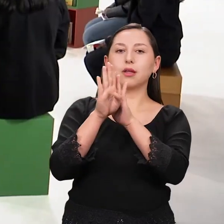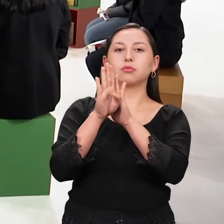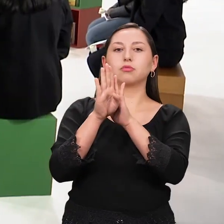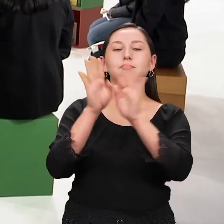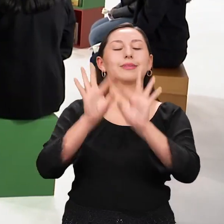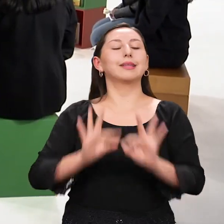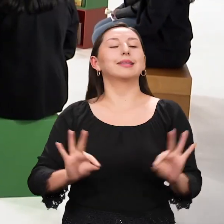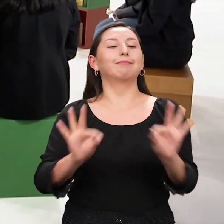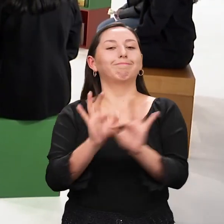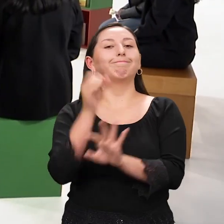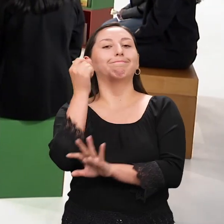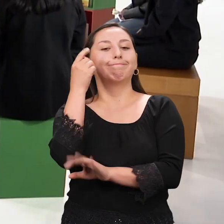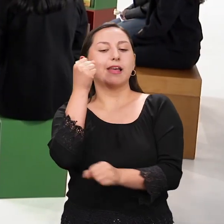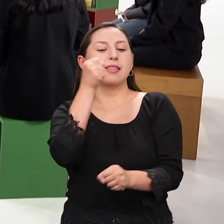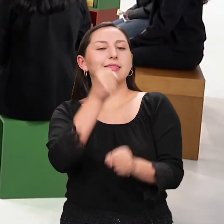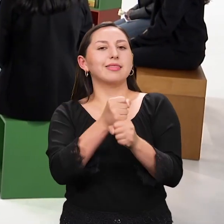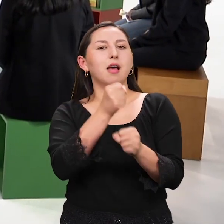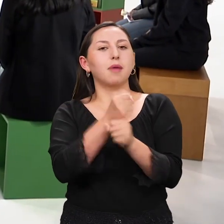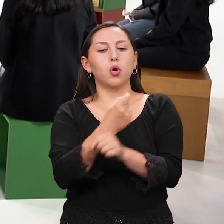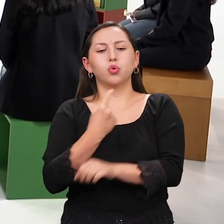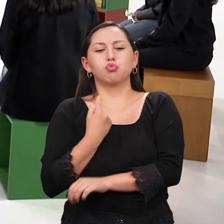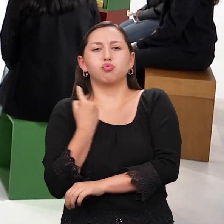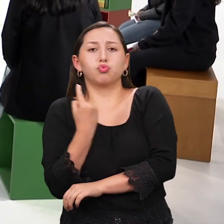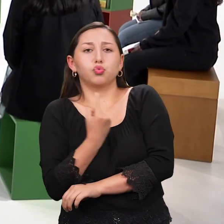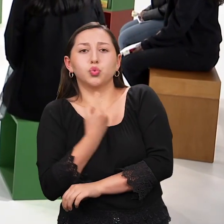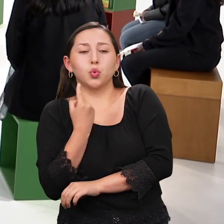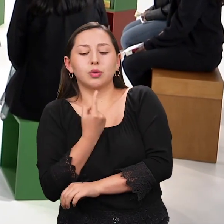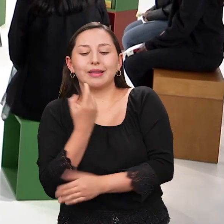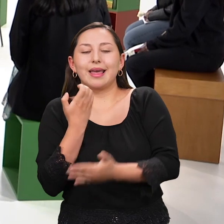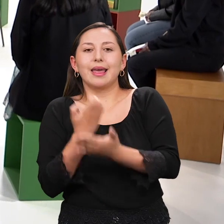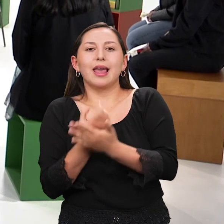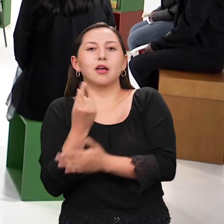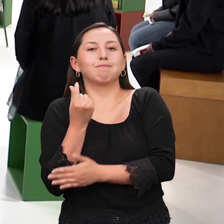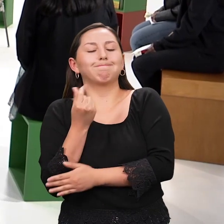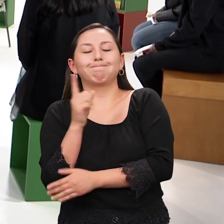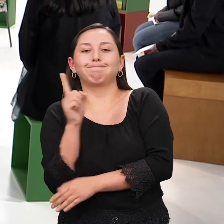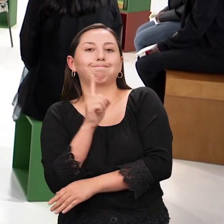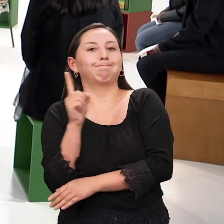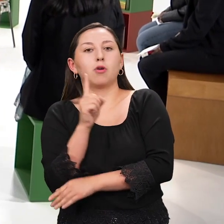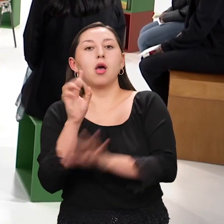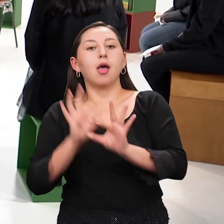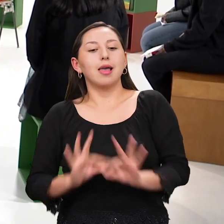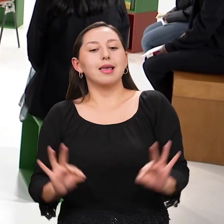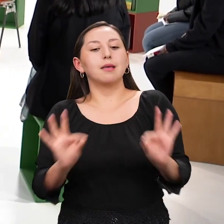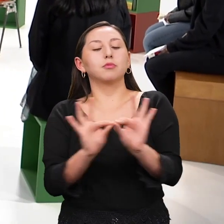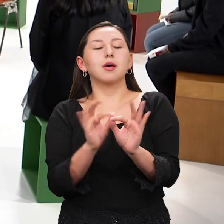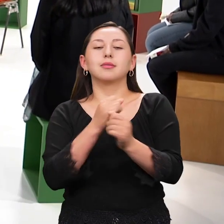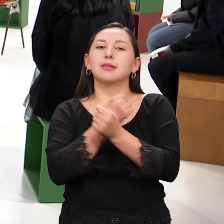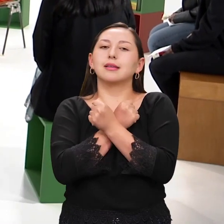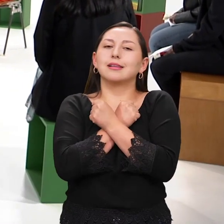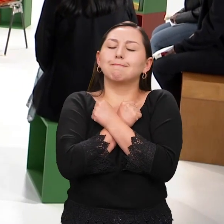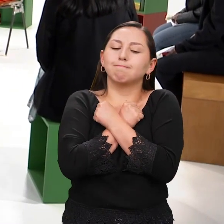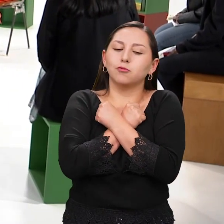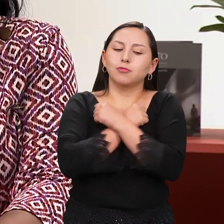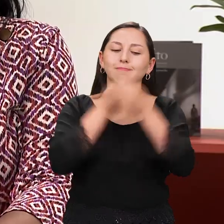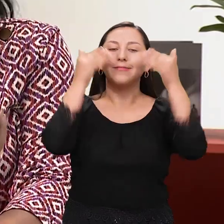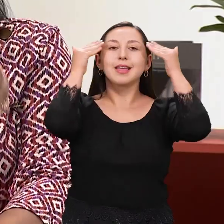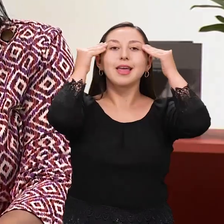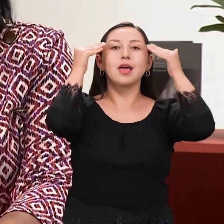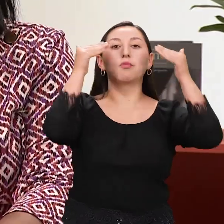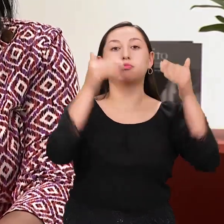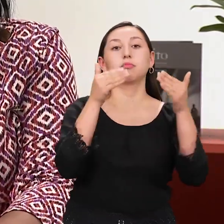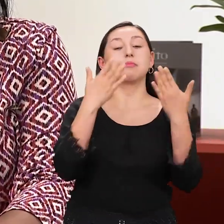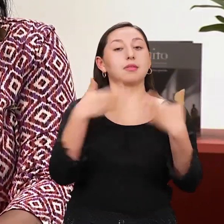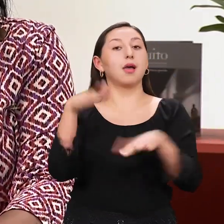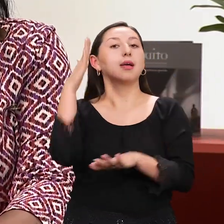estás haciendo no es el trabajo con el que solamente te sostienes económica y materialmente, sino que entiendan que lo que haces es tu pasión. Y